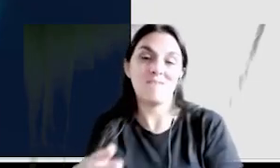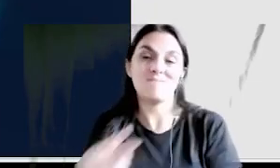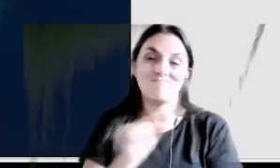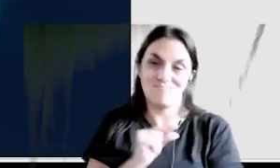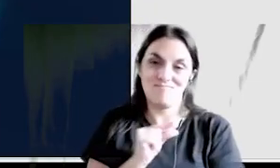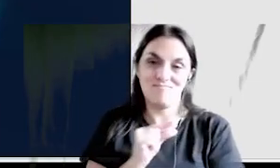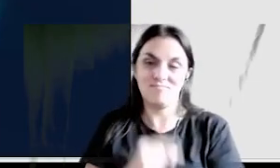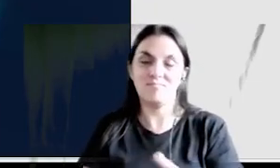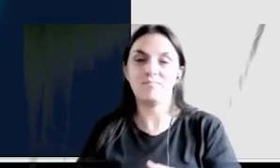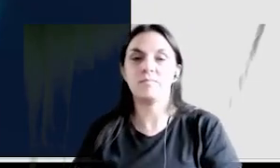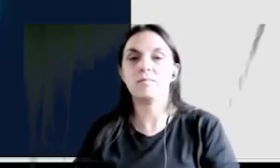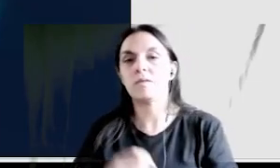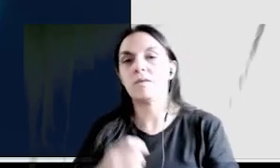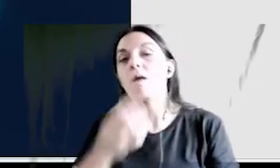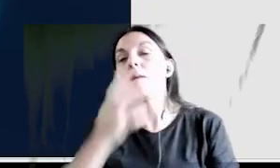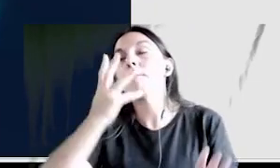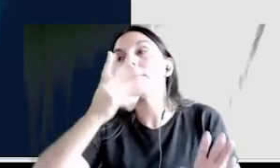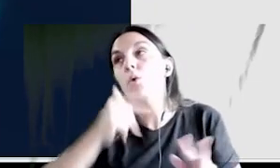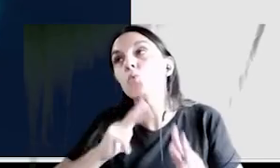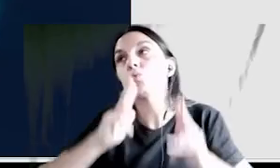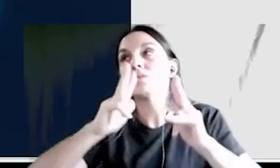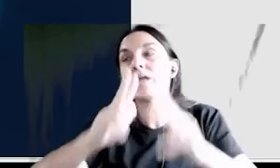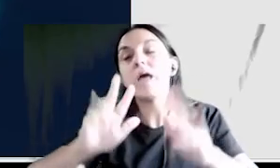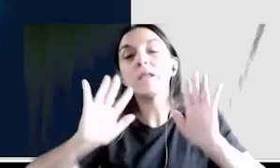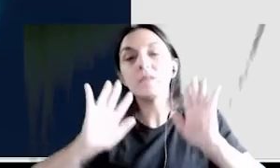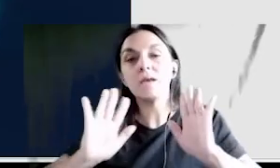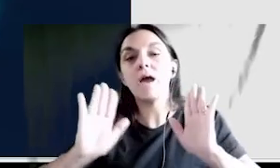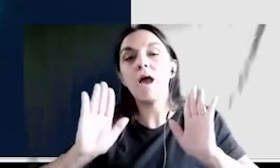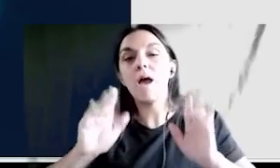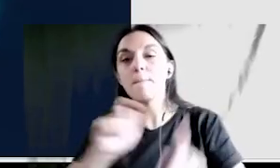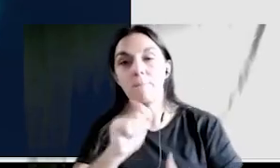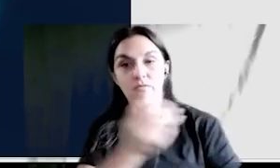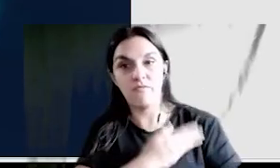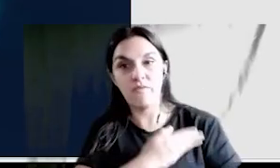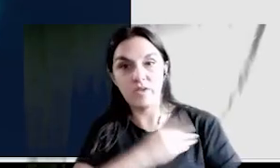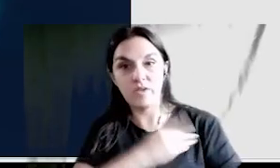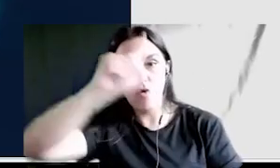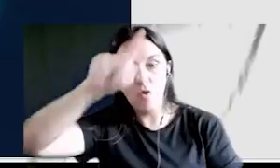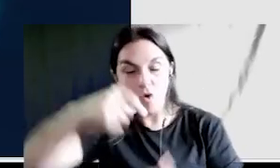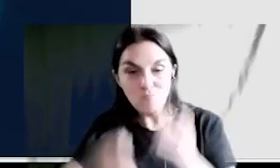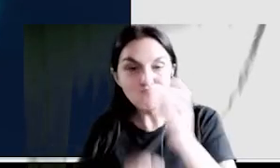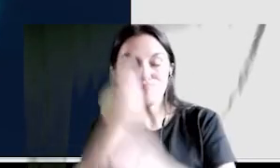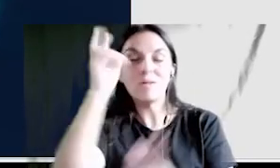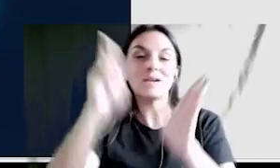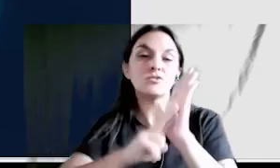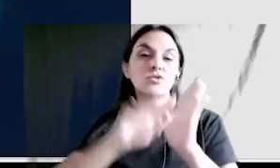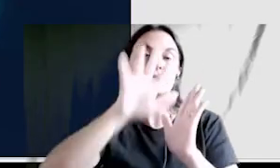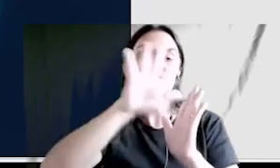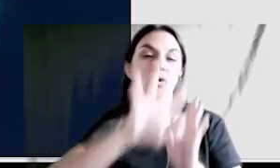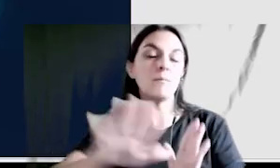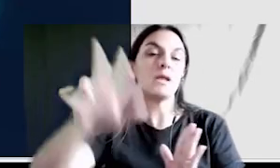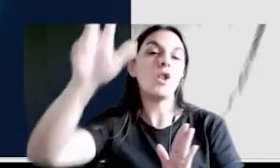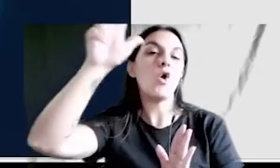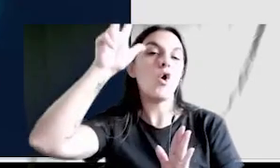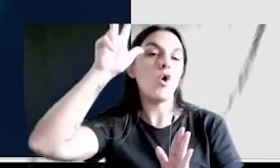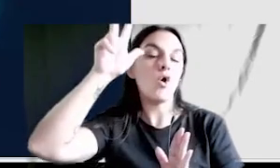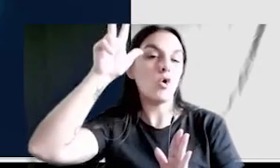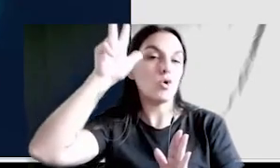estos casos, a mí me gustaría comentarles que en el mes de febrero salió una resolución, que es la